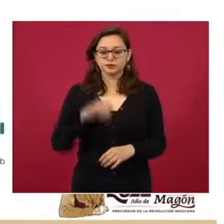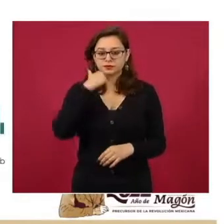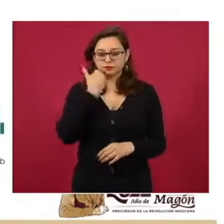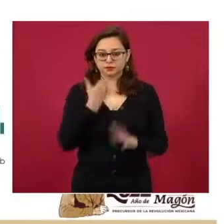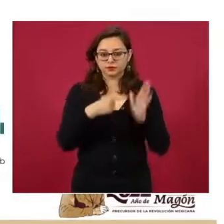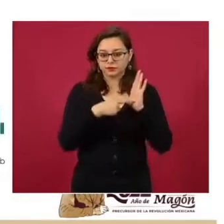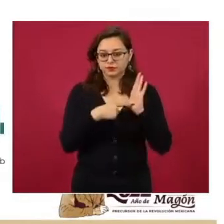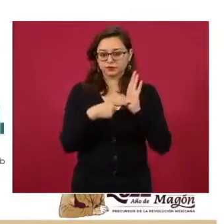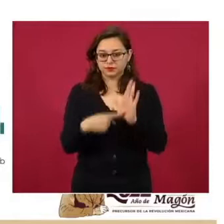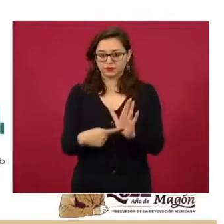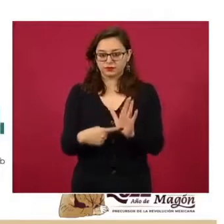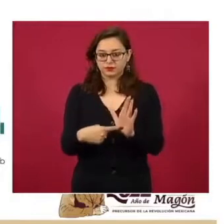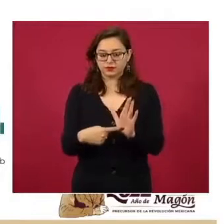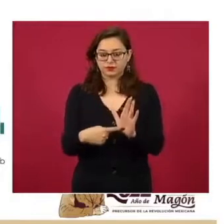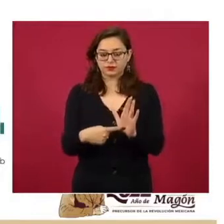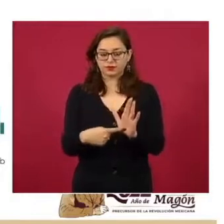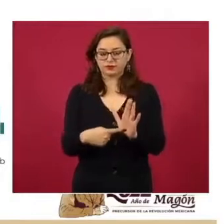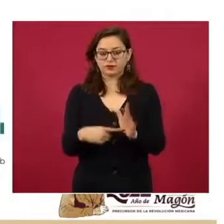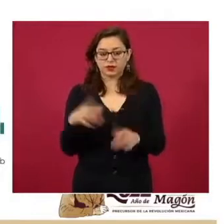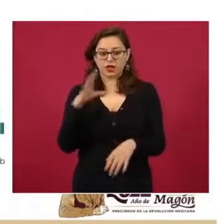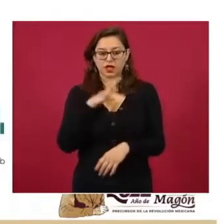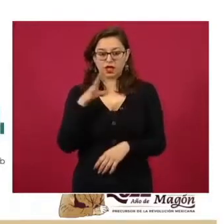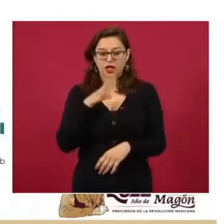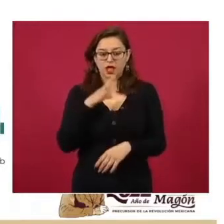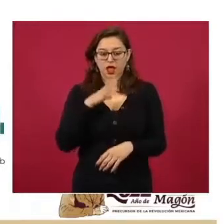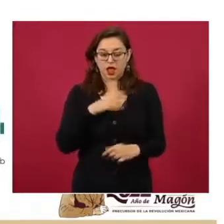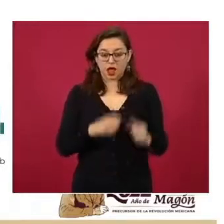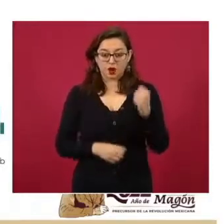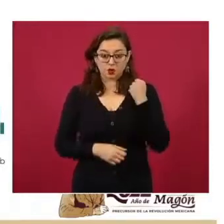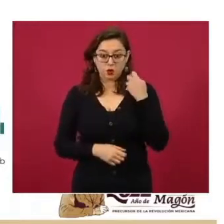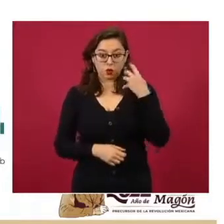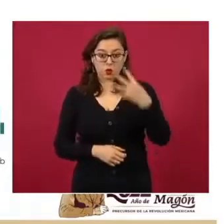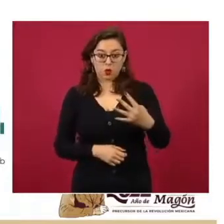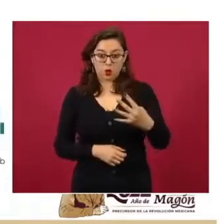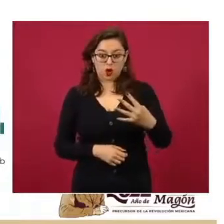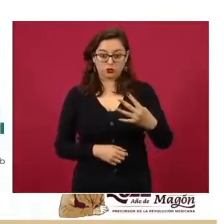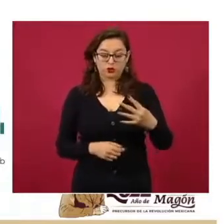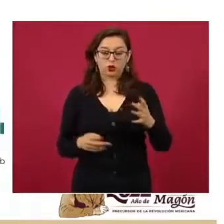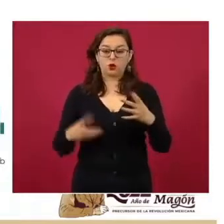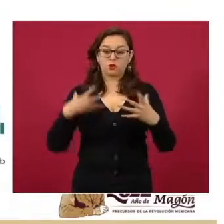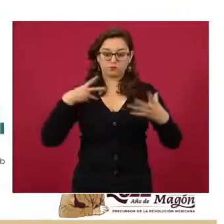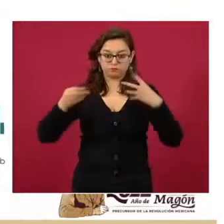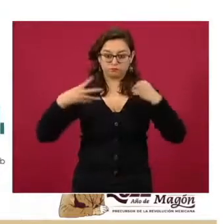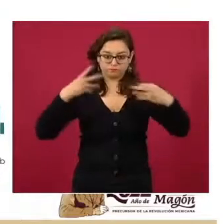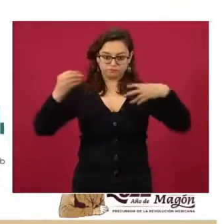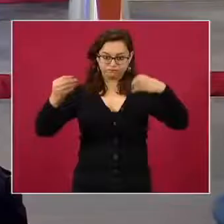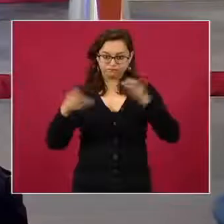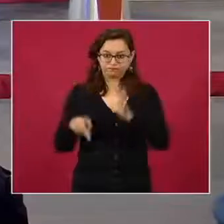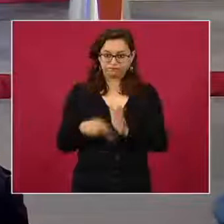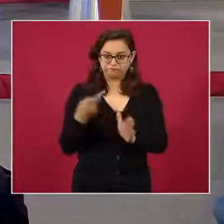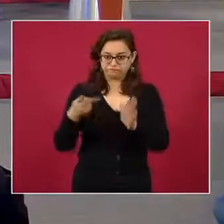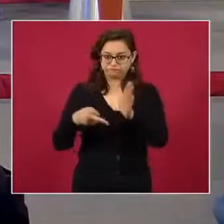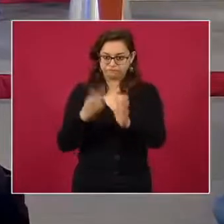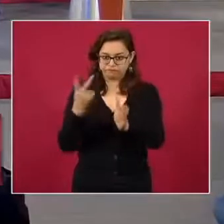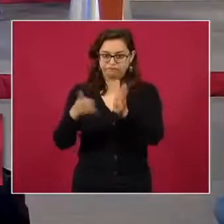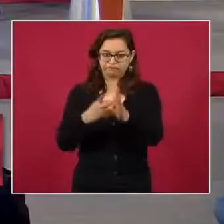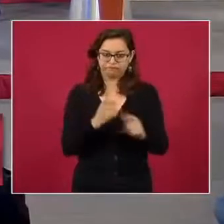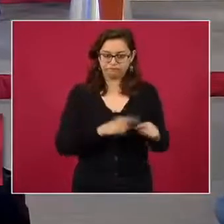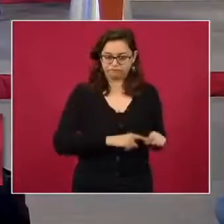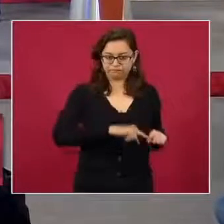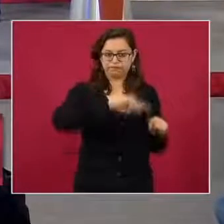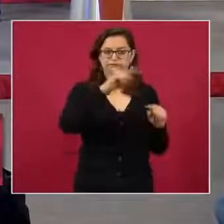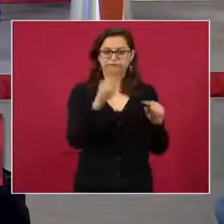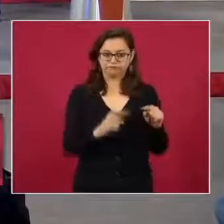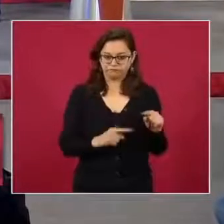es las cuatro curvas epidémicas, las cuatro ciclos de epidemia de COVID-19 en México. Y